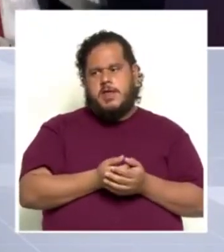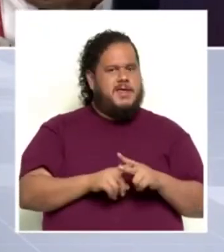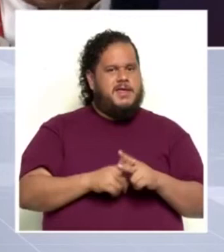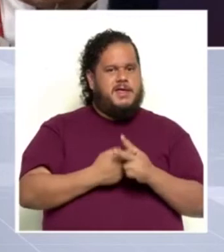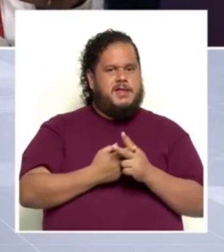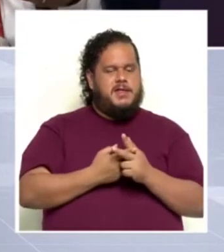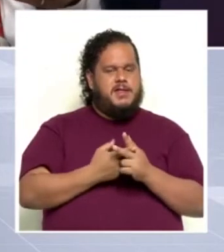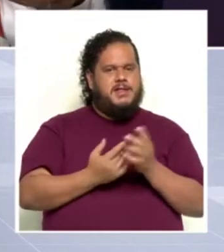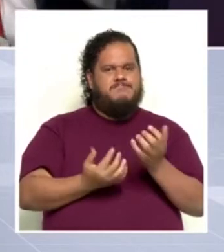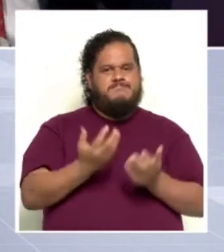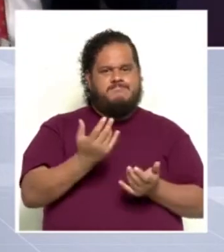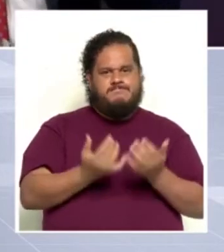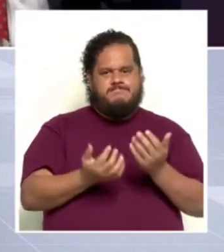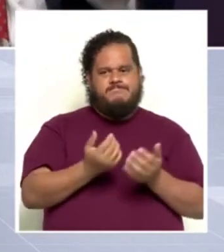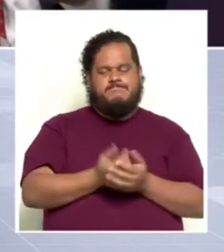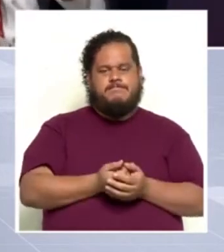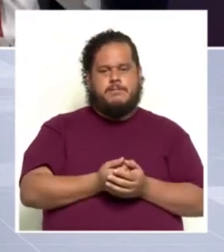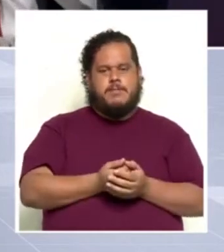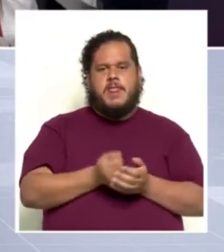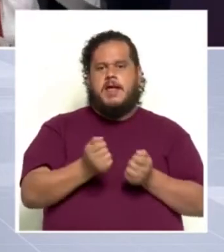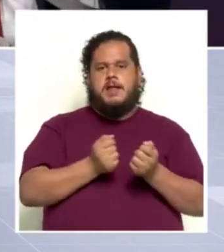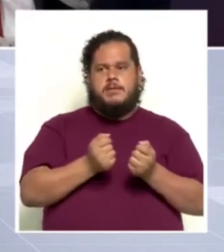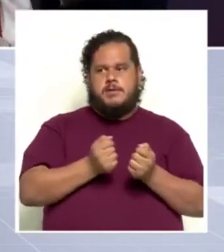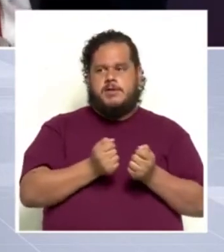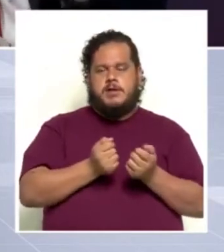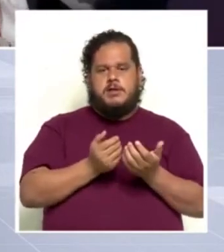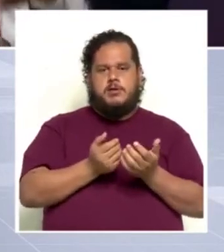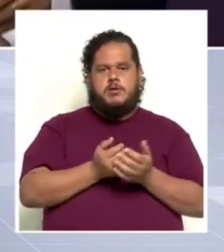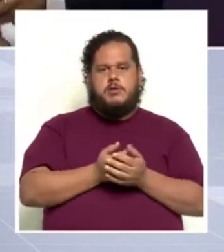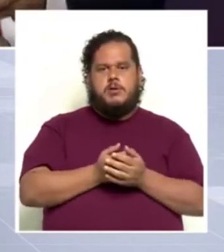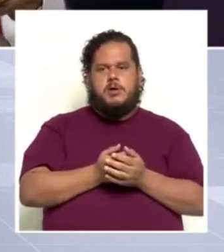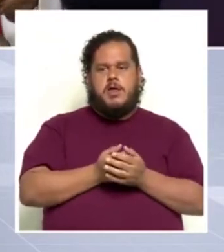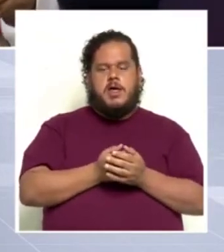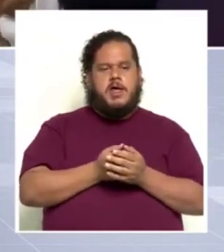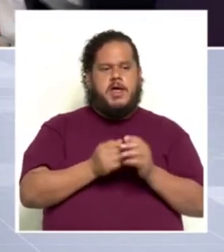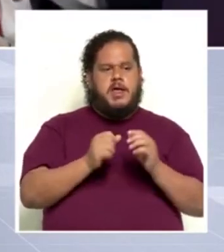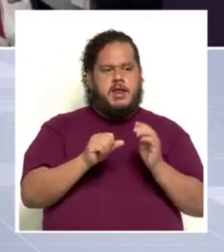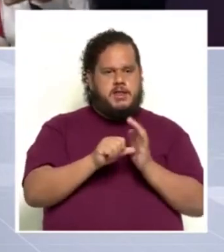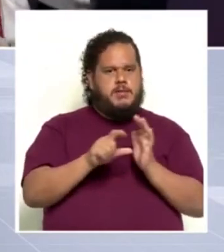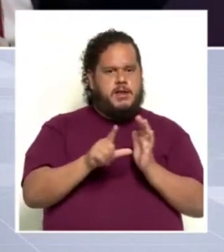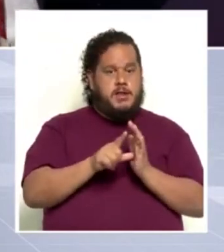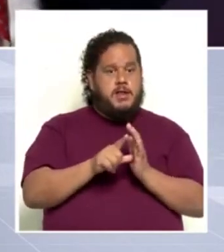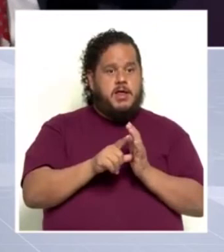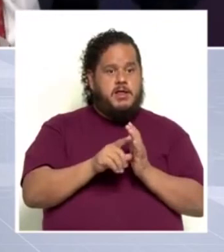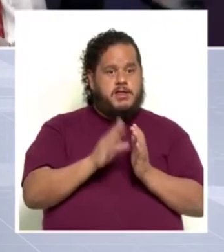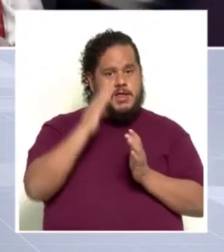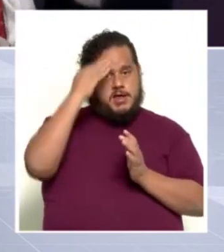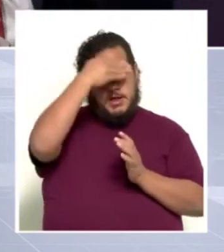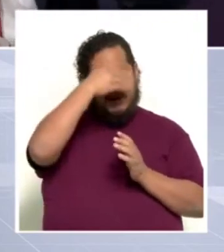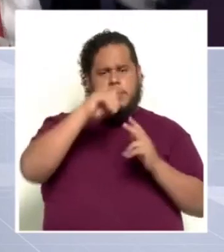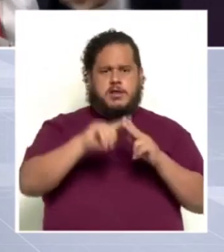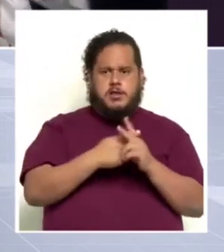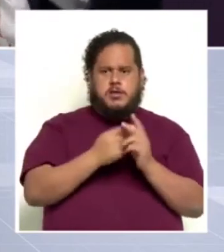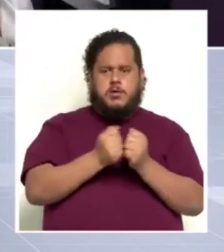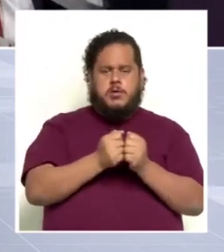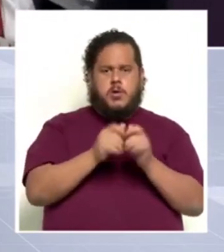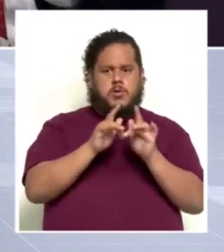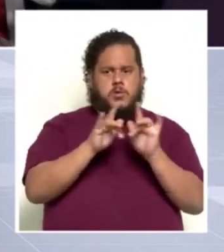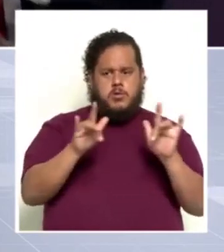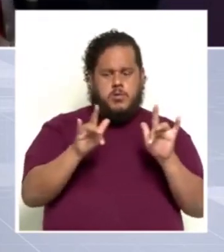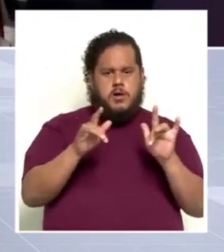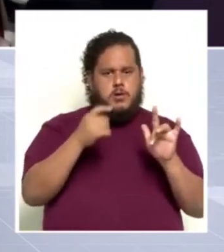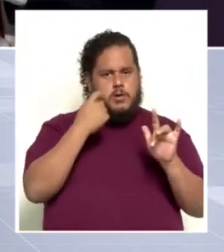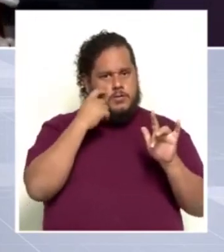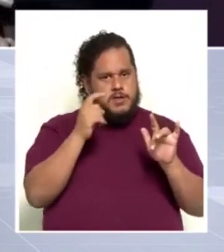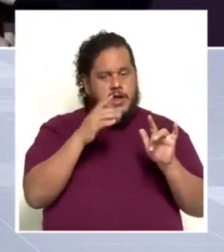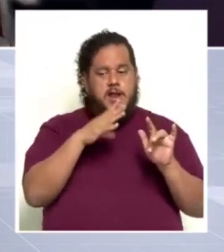inician la administración Alvarado, el Congreso de Carlos Alvarado inició con el hueco fiscal